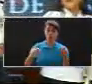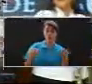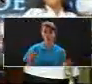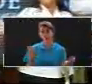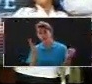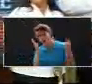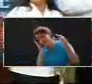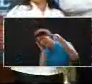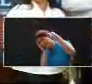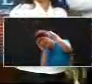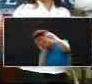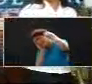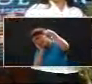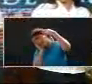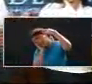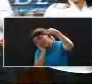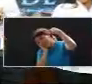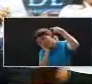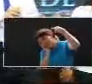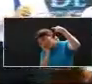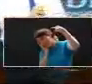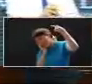Seremos como los que